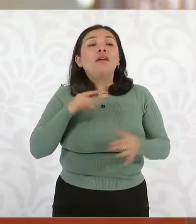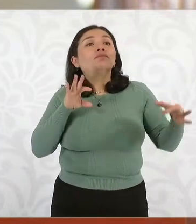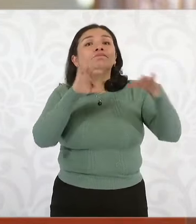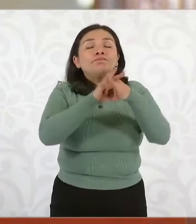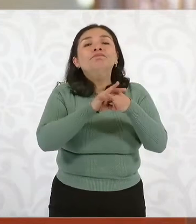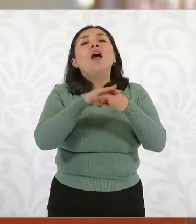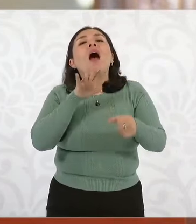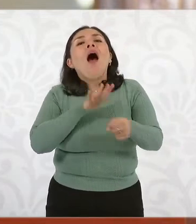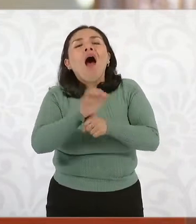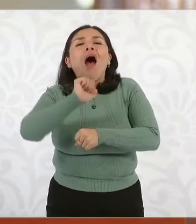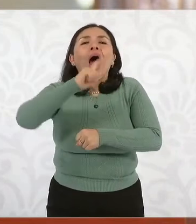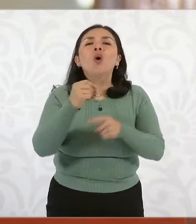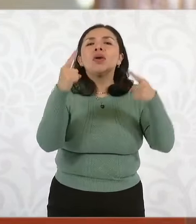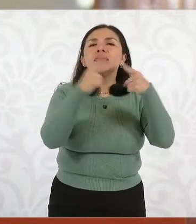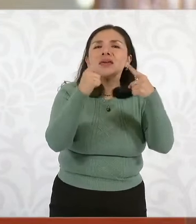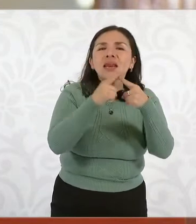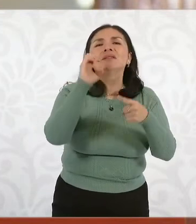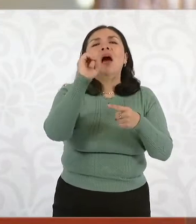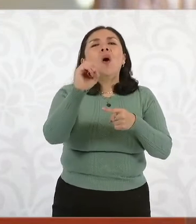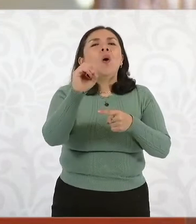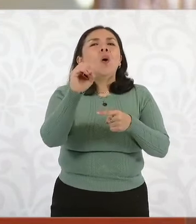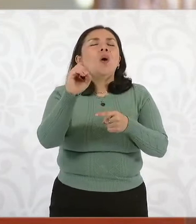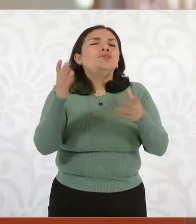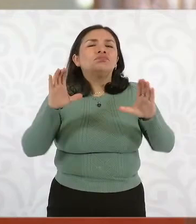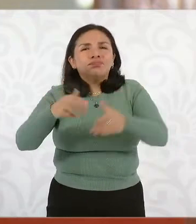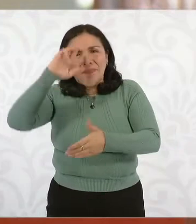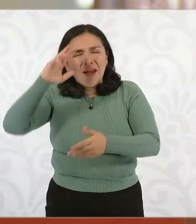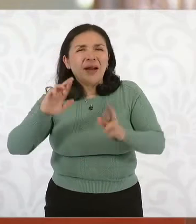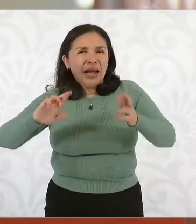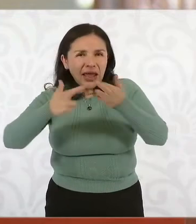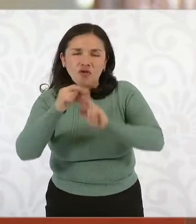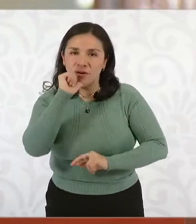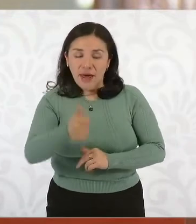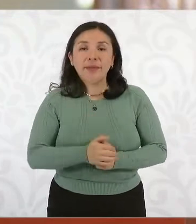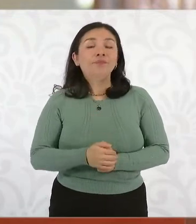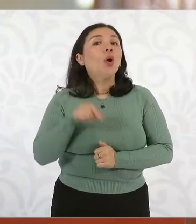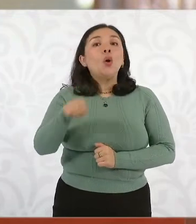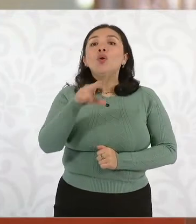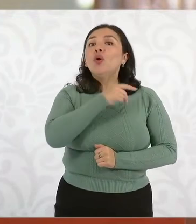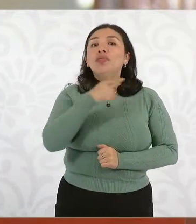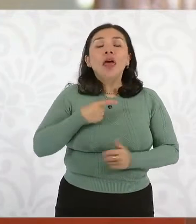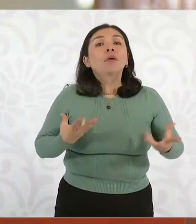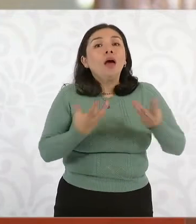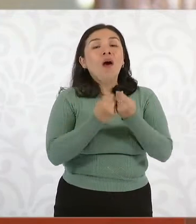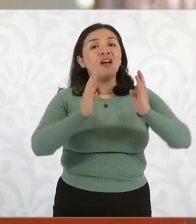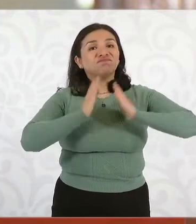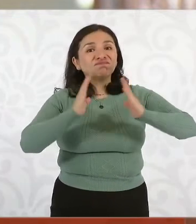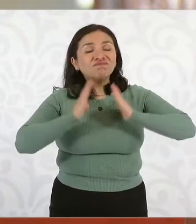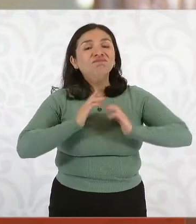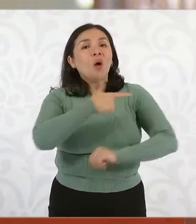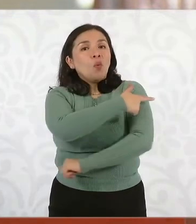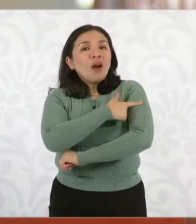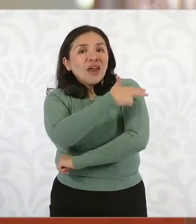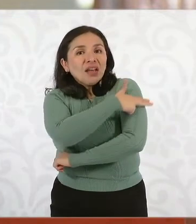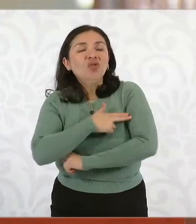culto. No estar en servicio activo en caso de pertenecer al Ejército, Fuerza Aérea, Armada y Guardia